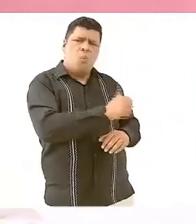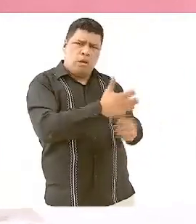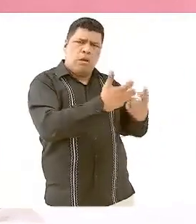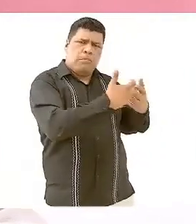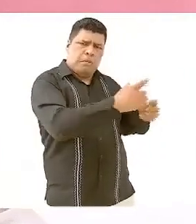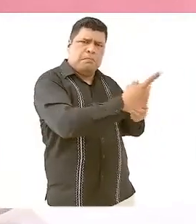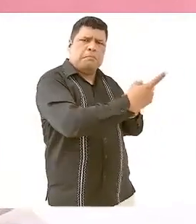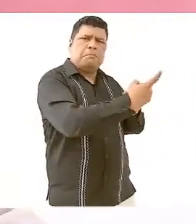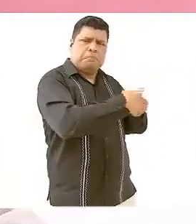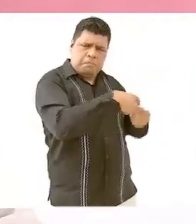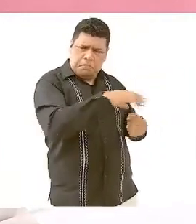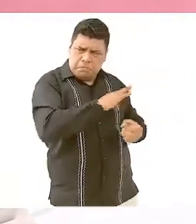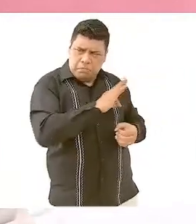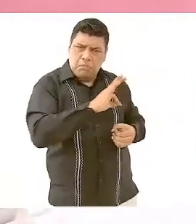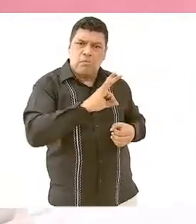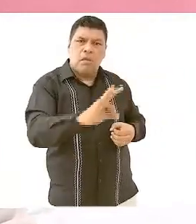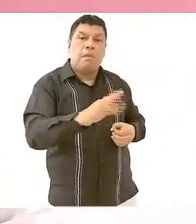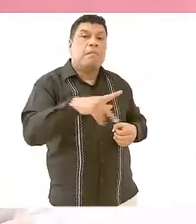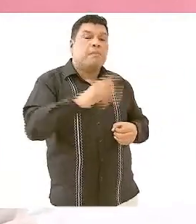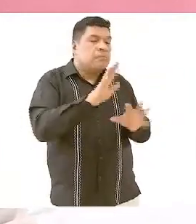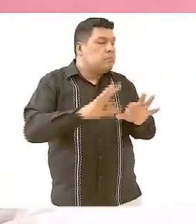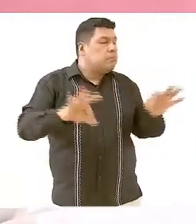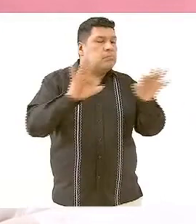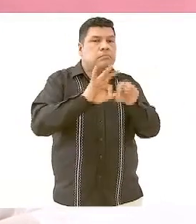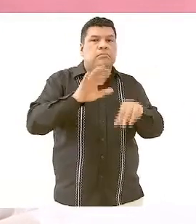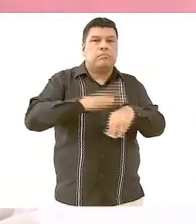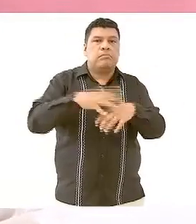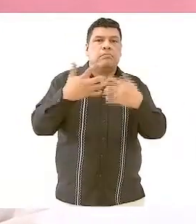que quieran establecerse